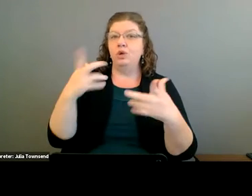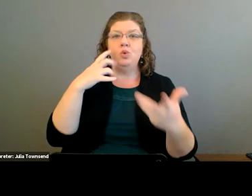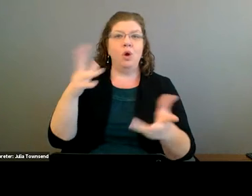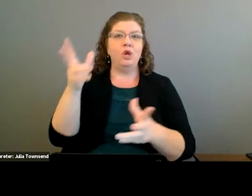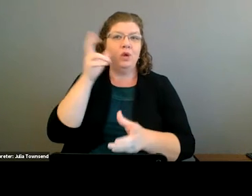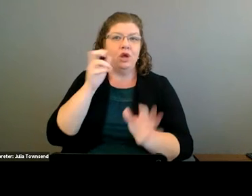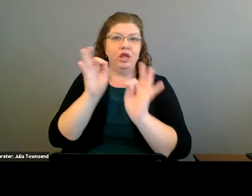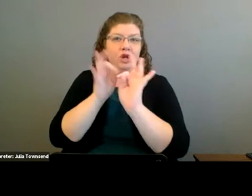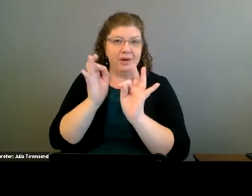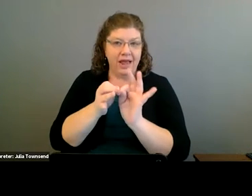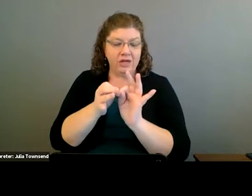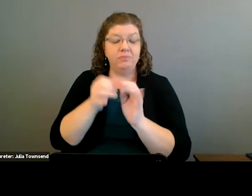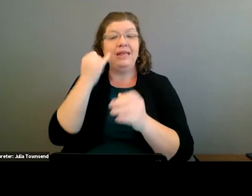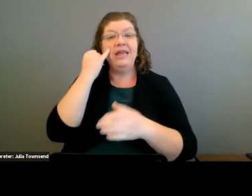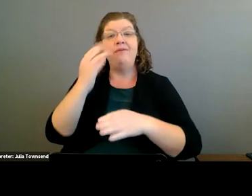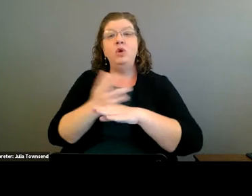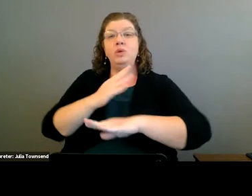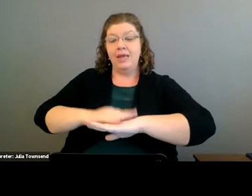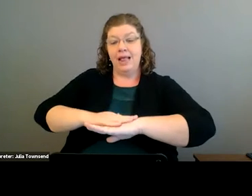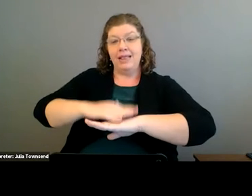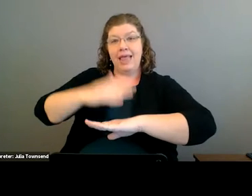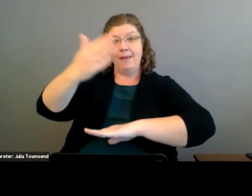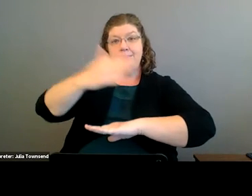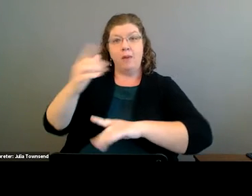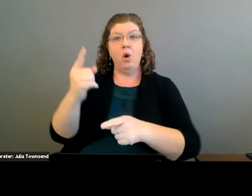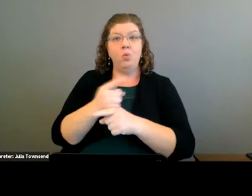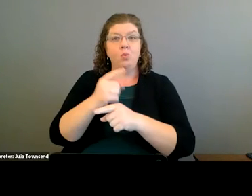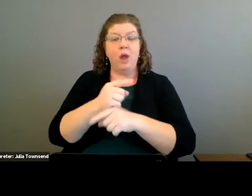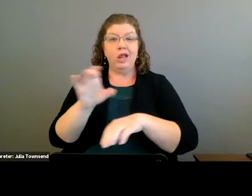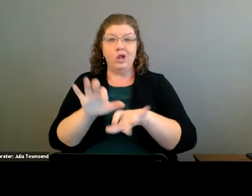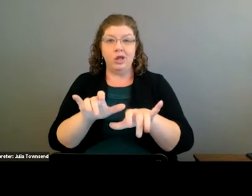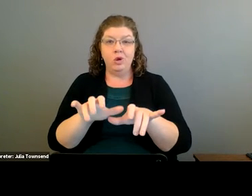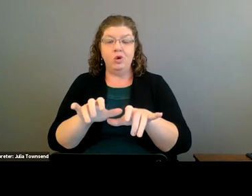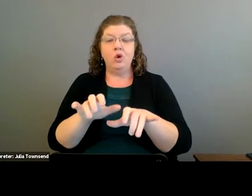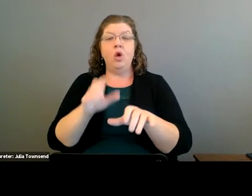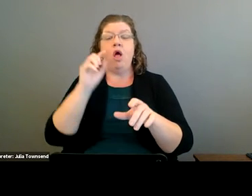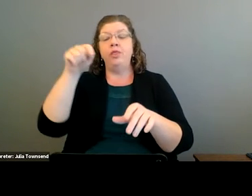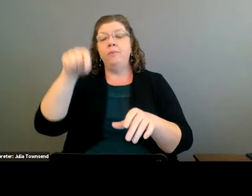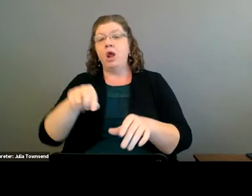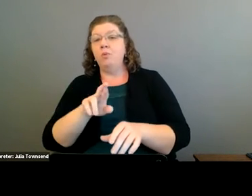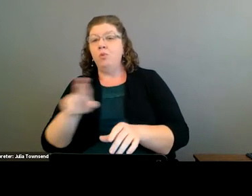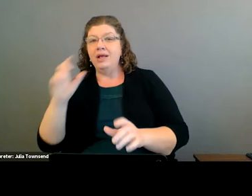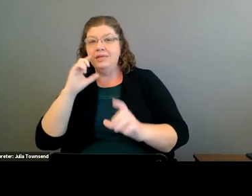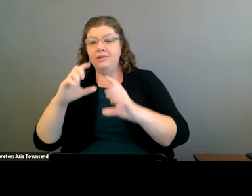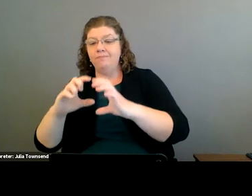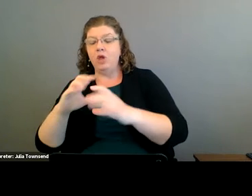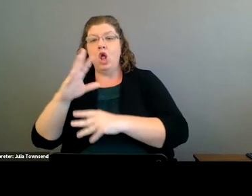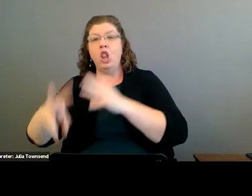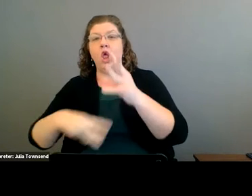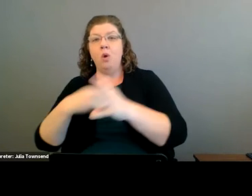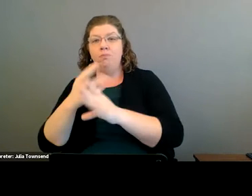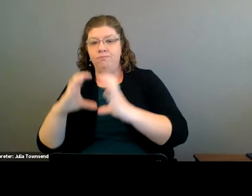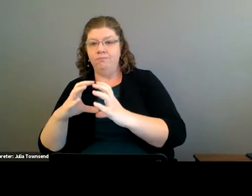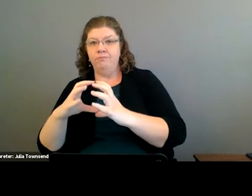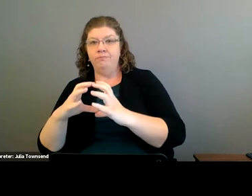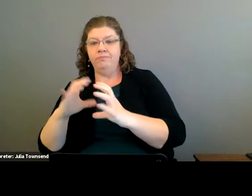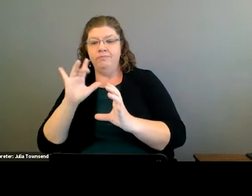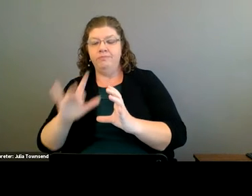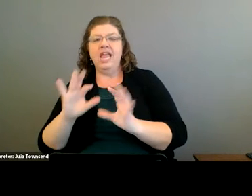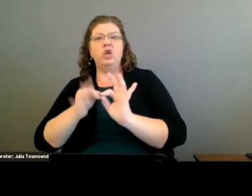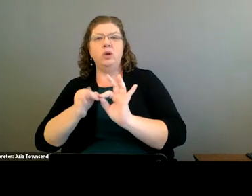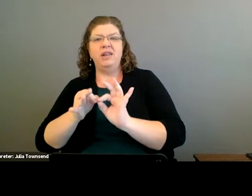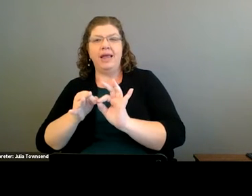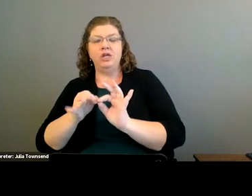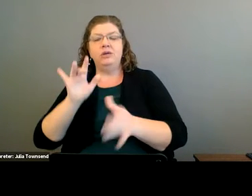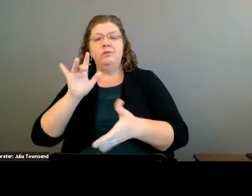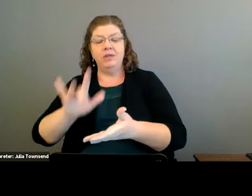la interpretación. Si usted está usando su laptop o computador de escritorio, en la parte inferior de su derecha verá un icono en forma de globo que dice